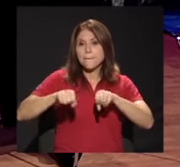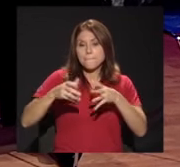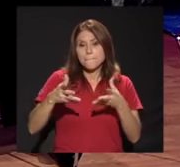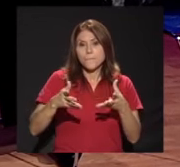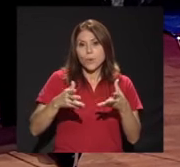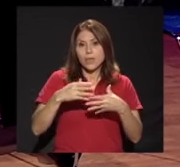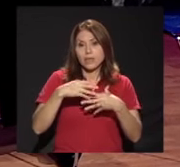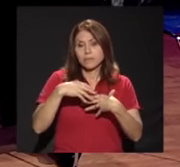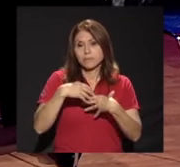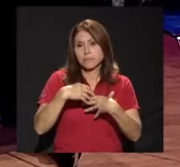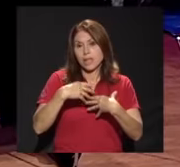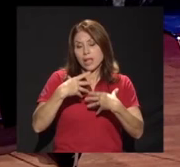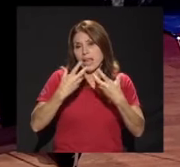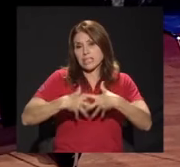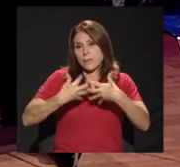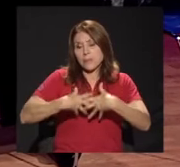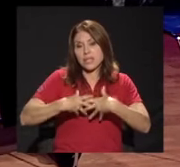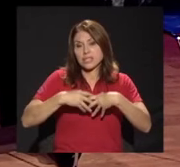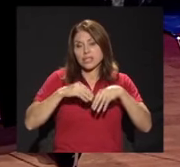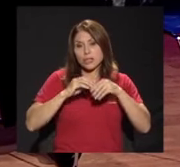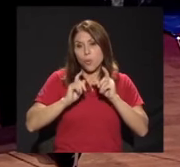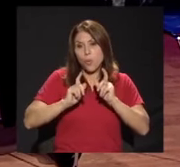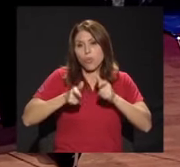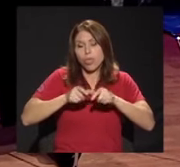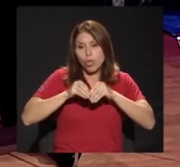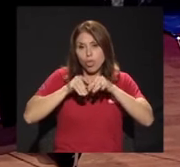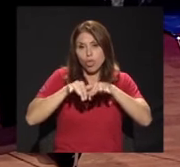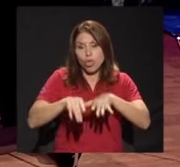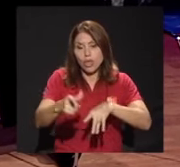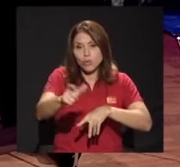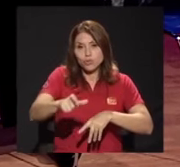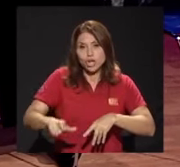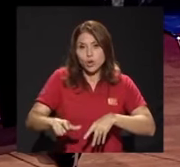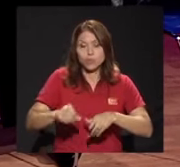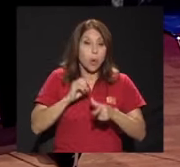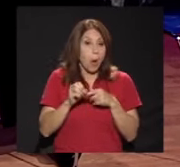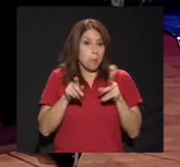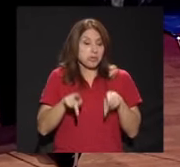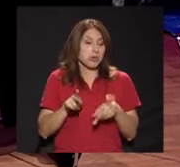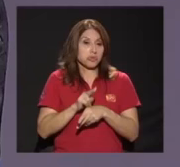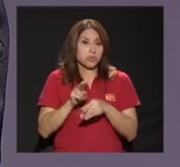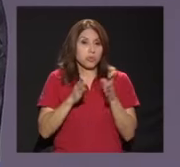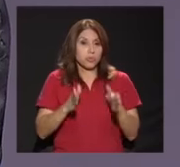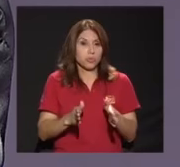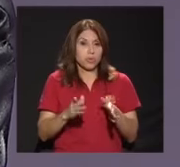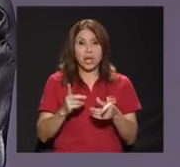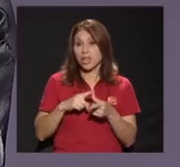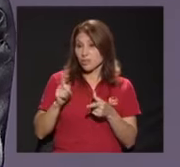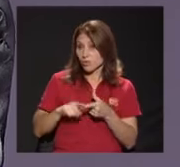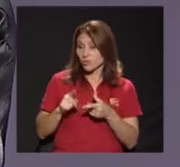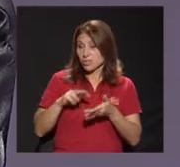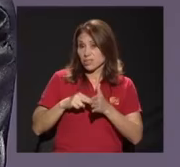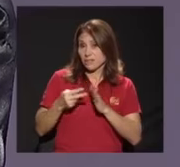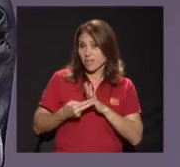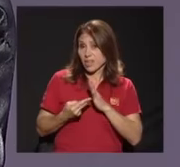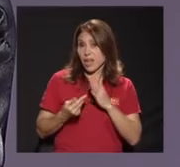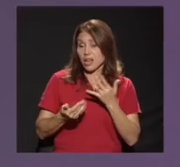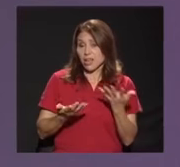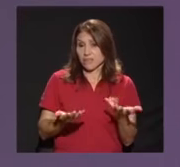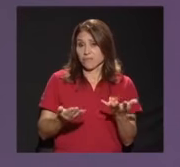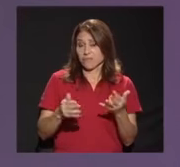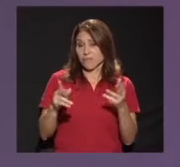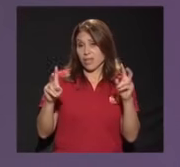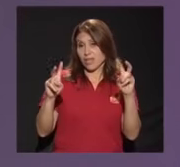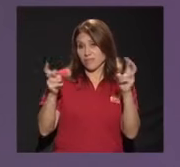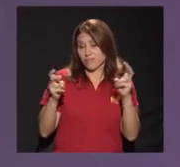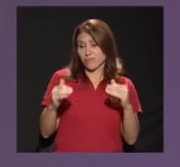usuarios podrían vertir en un río. Se suman todos esos máximos. Efectivamente. El nivel de contaminación siempre muy alto. Eso precisamente es lo que